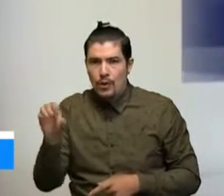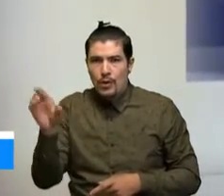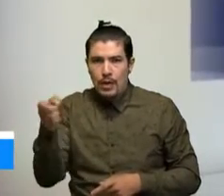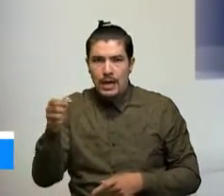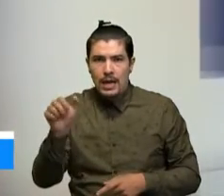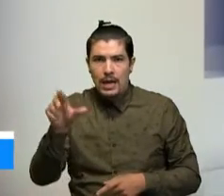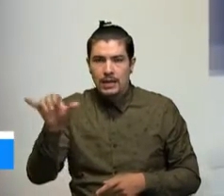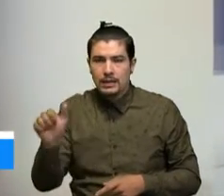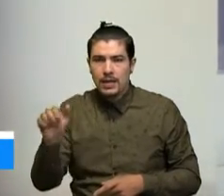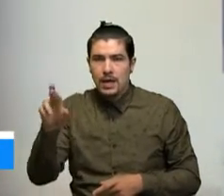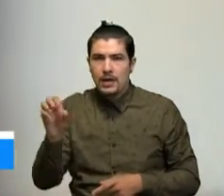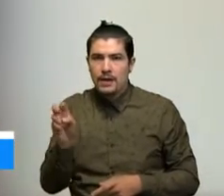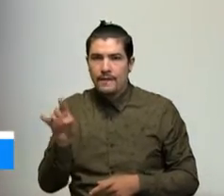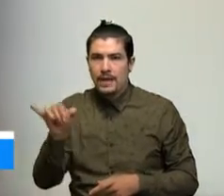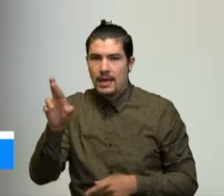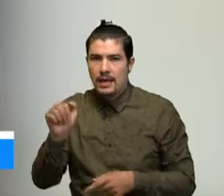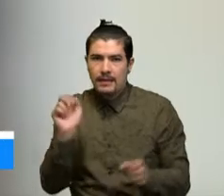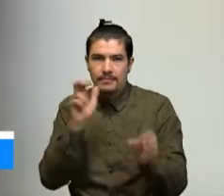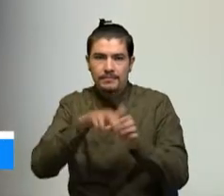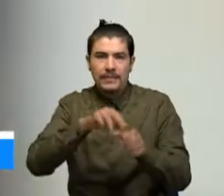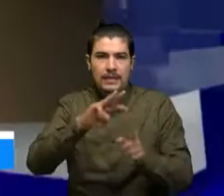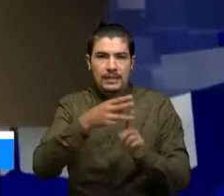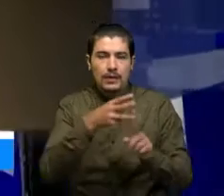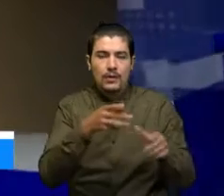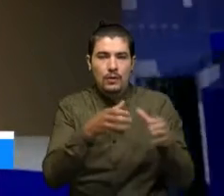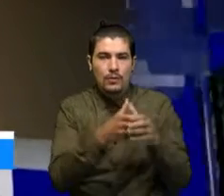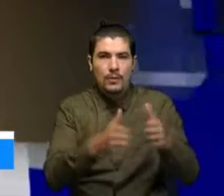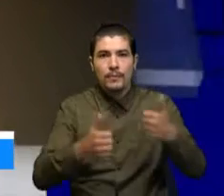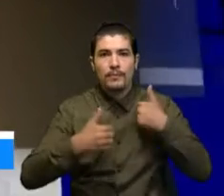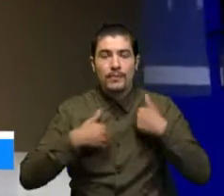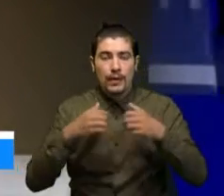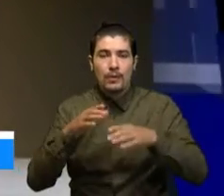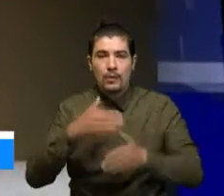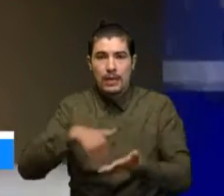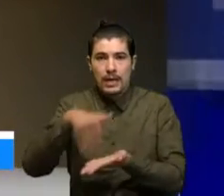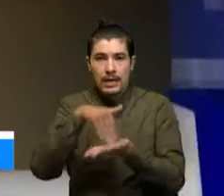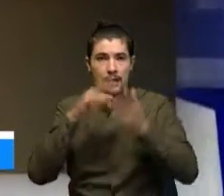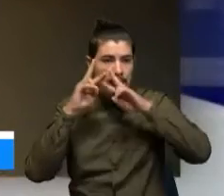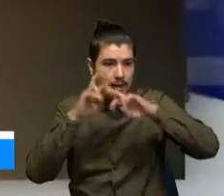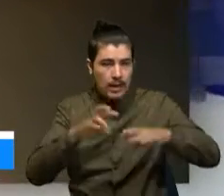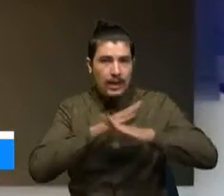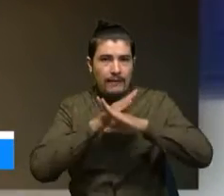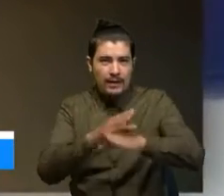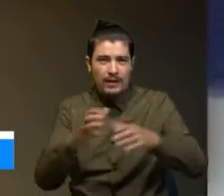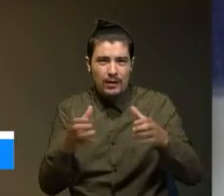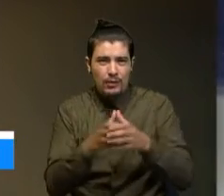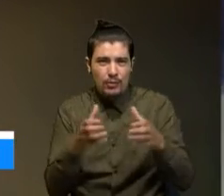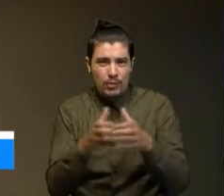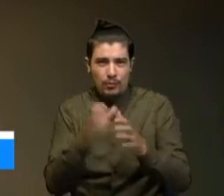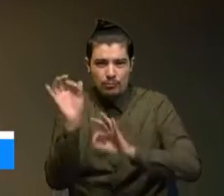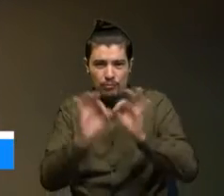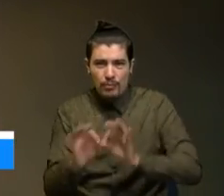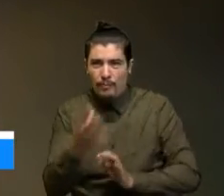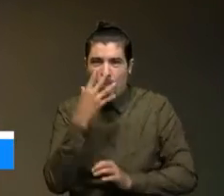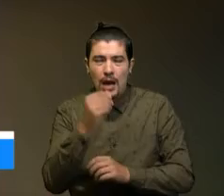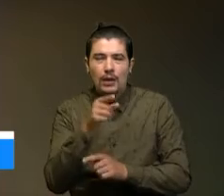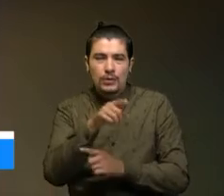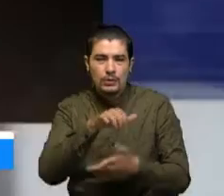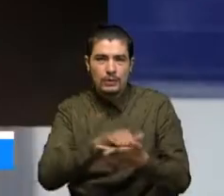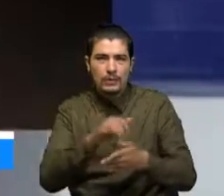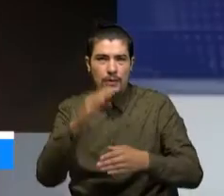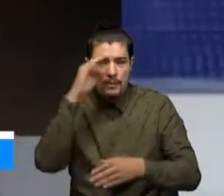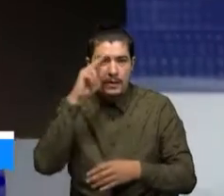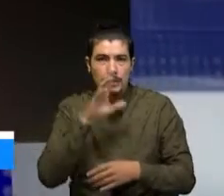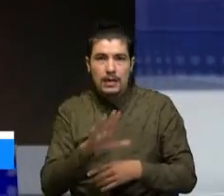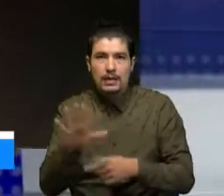del ejército nacional en coordinación con la unidad investigativa contra el crimen organizado y narcoterrorismo de la policía nacional